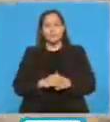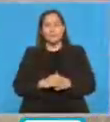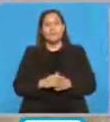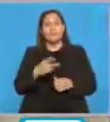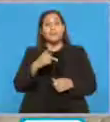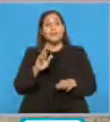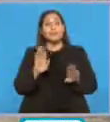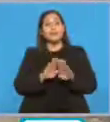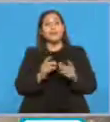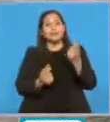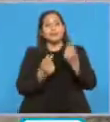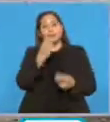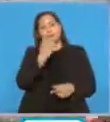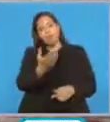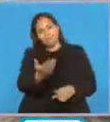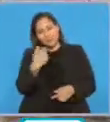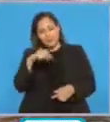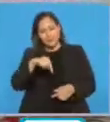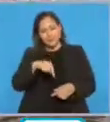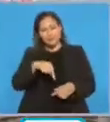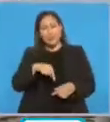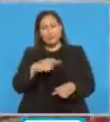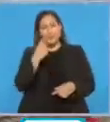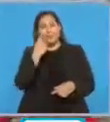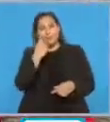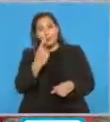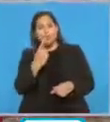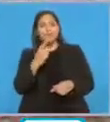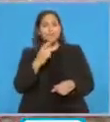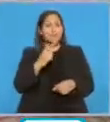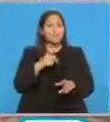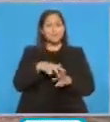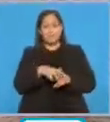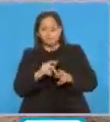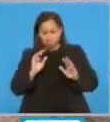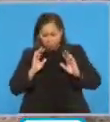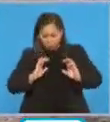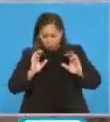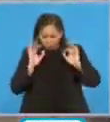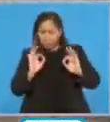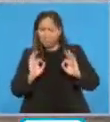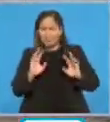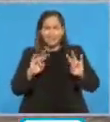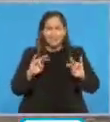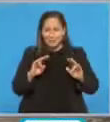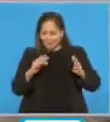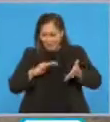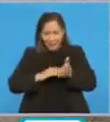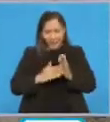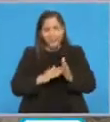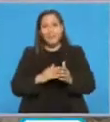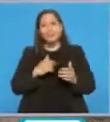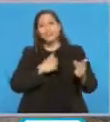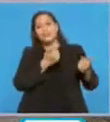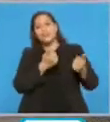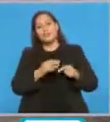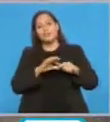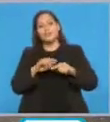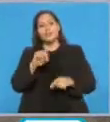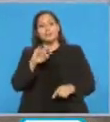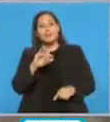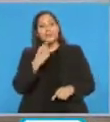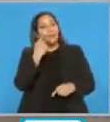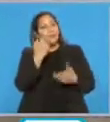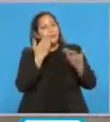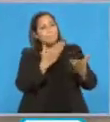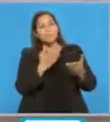Pero como dicen por ahí, venga acá. Mire que se pone uno acá bien chido con los reflejos, y yo ya lo traje, tío Alberto. Ya le